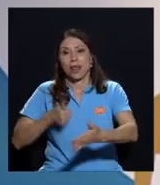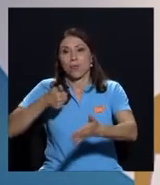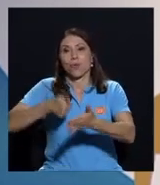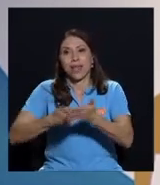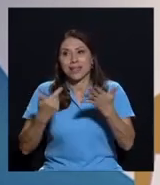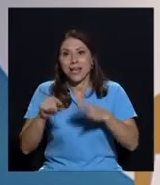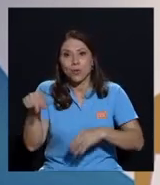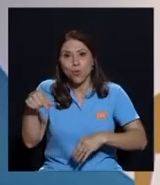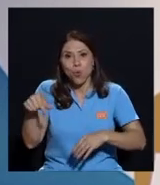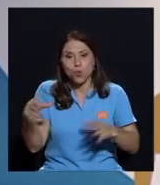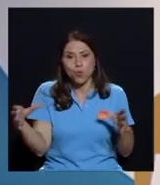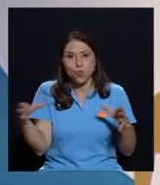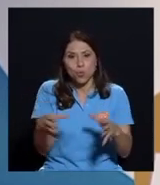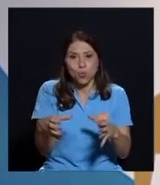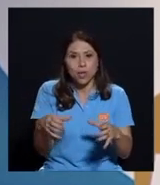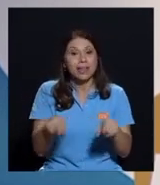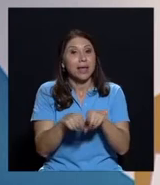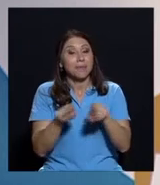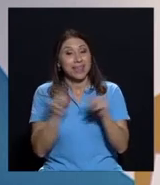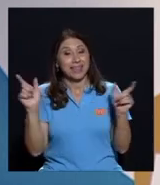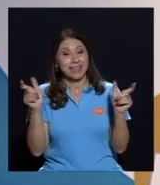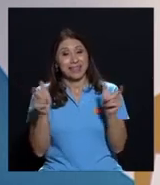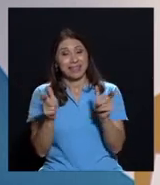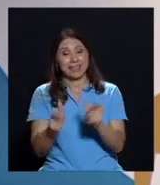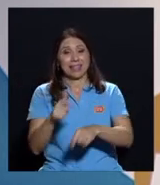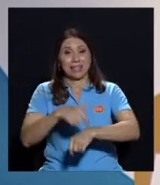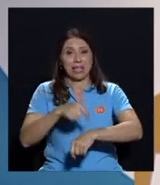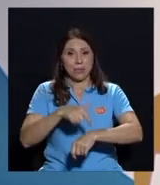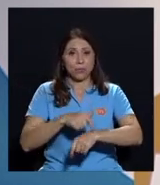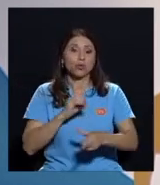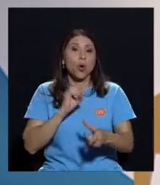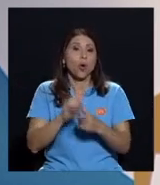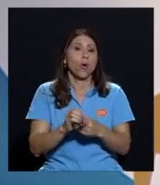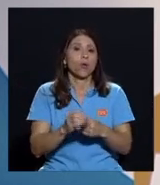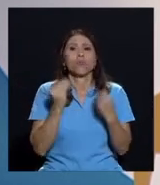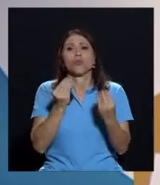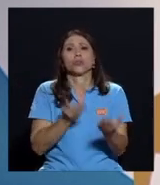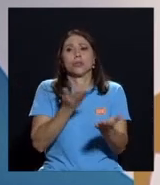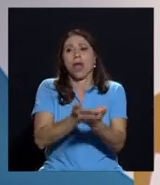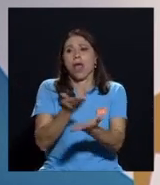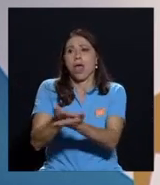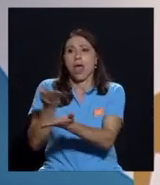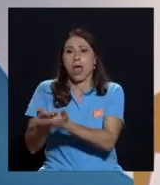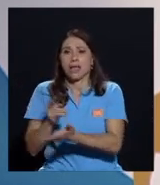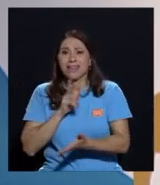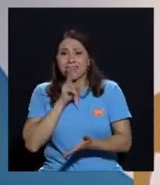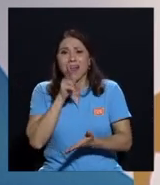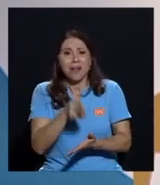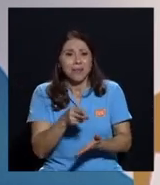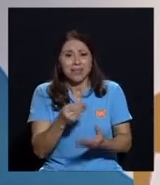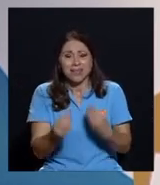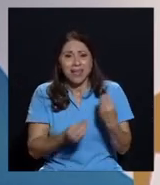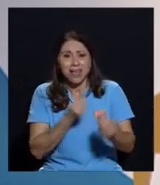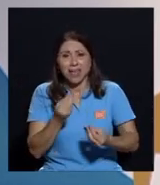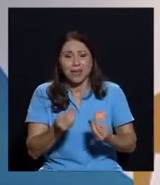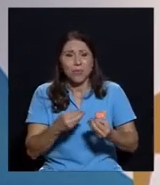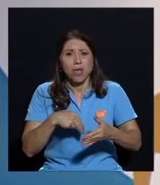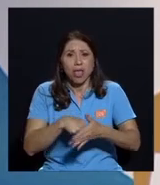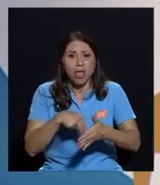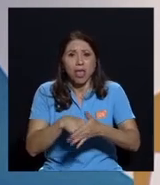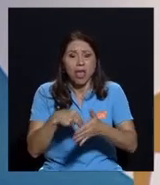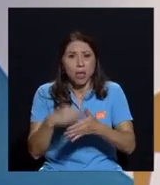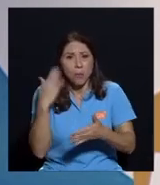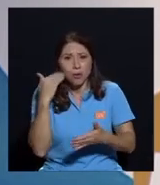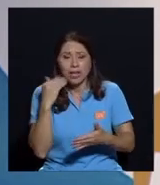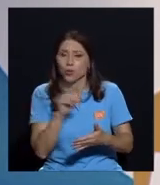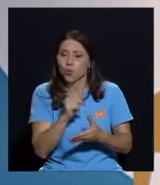de discusión o presentación excesiva de emociones que ni siquiera tienen cosas de fondo sino cosas de forma es decir permitir